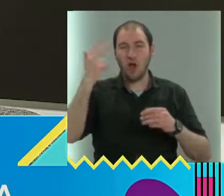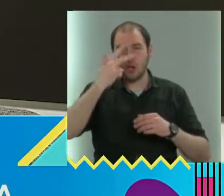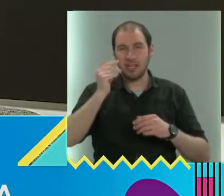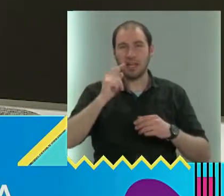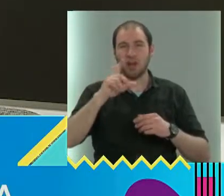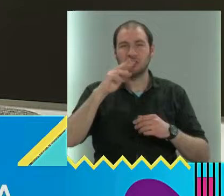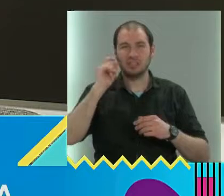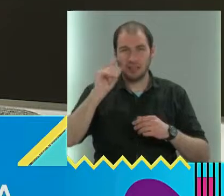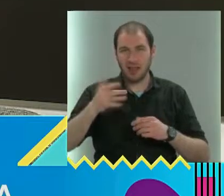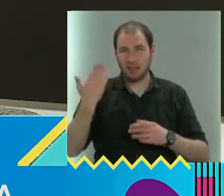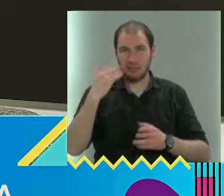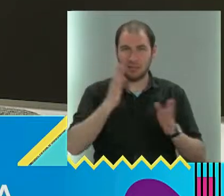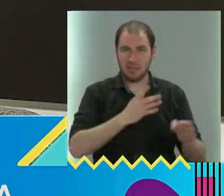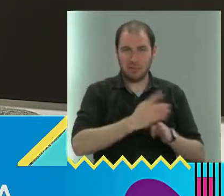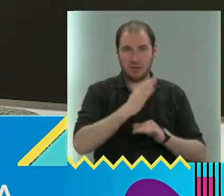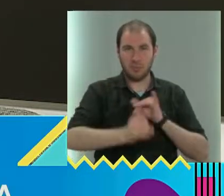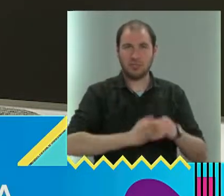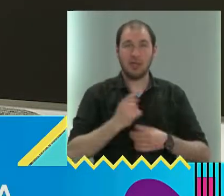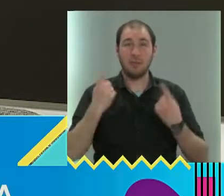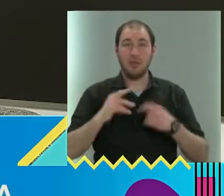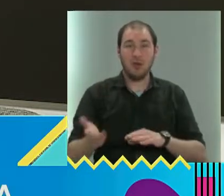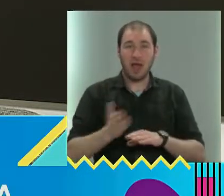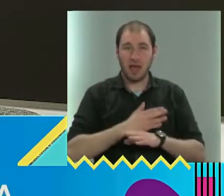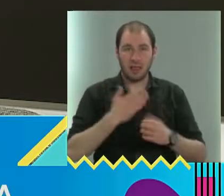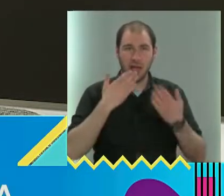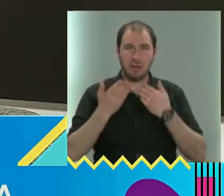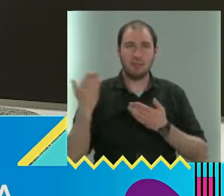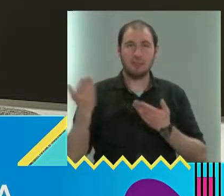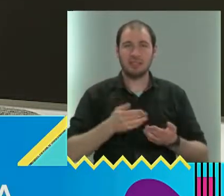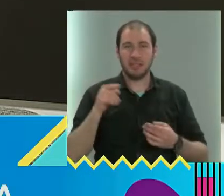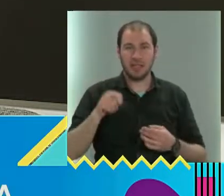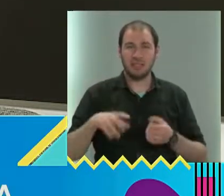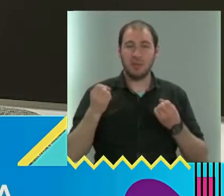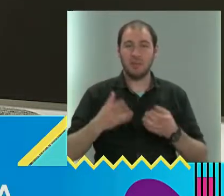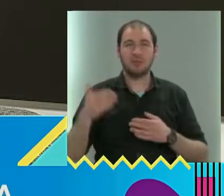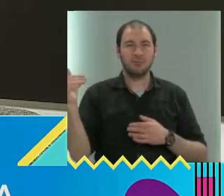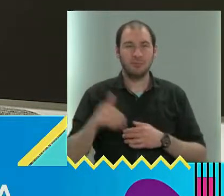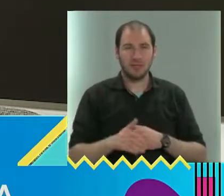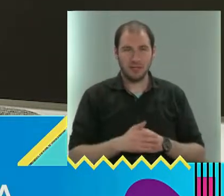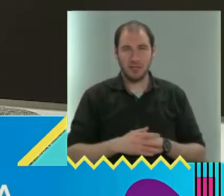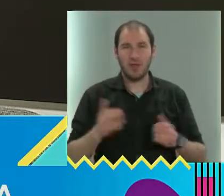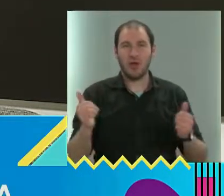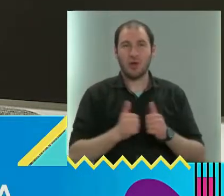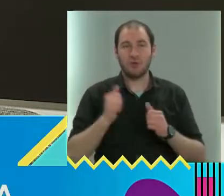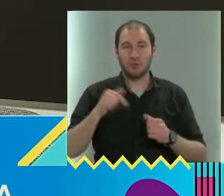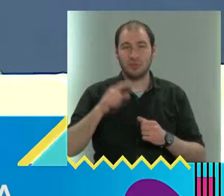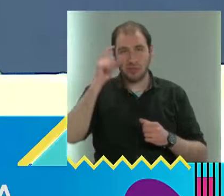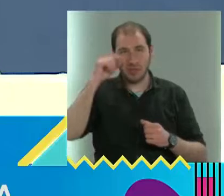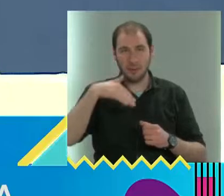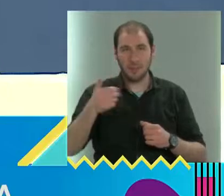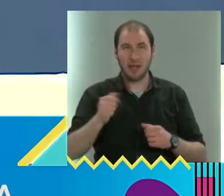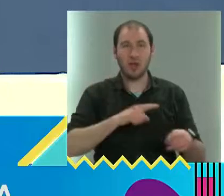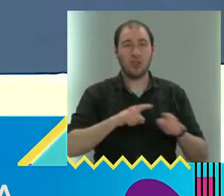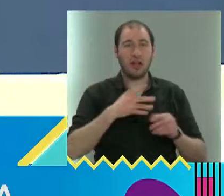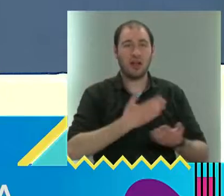Intercontinental, como te lo anunciamos en el primer bloque. Pero antes de seguir, la vamos a presentar a ella porque tenemos el placer de que nos acompañe Emma Cunietti,